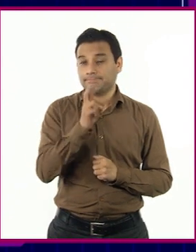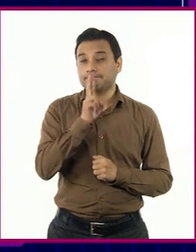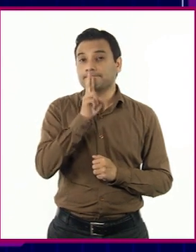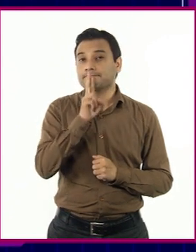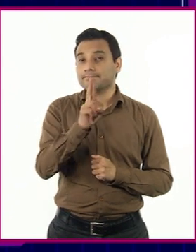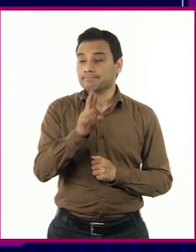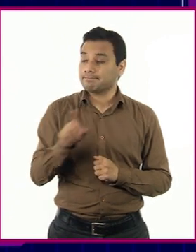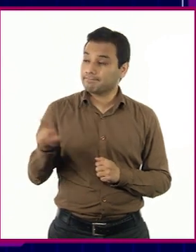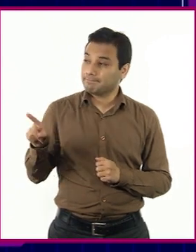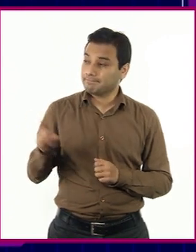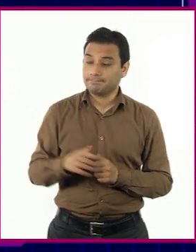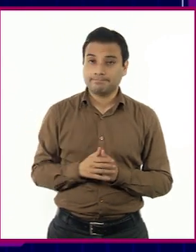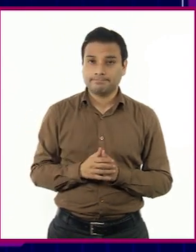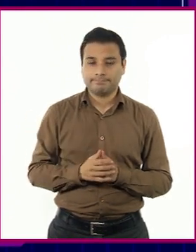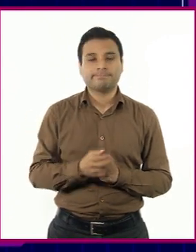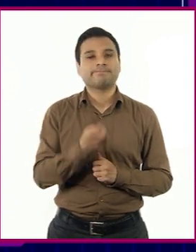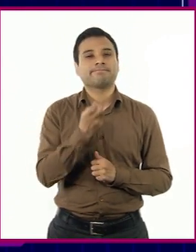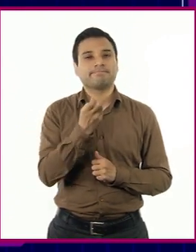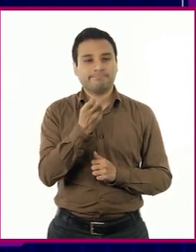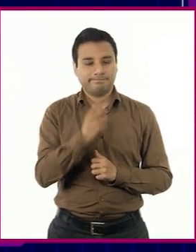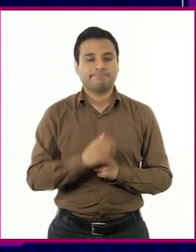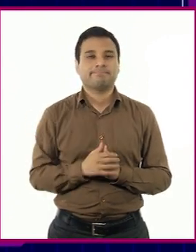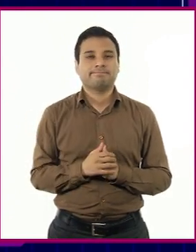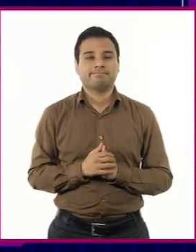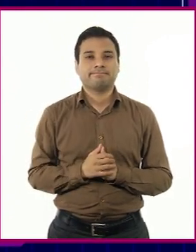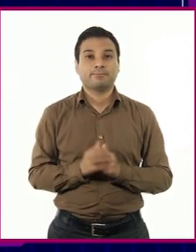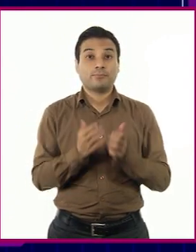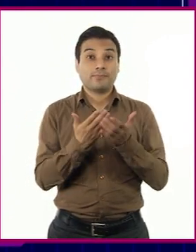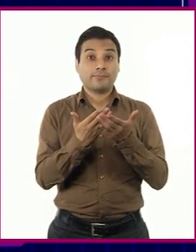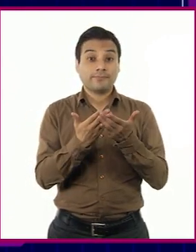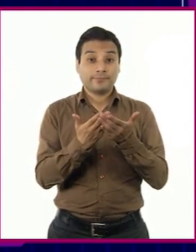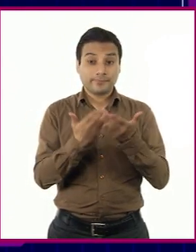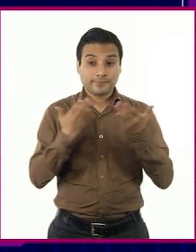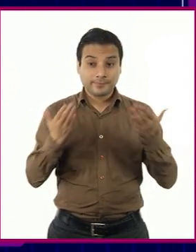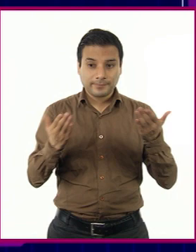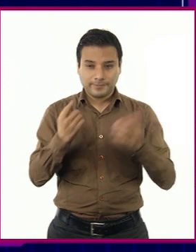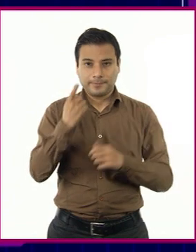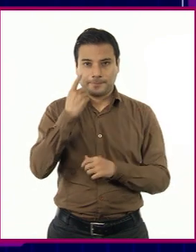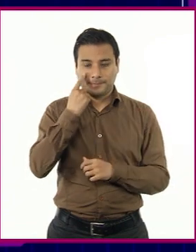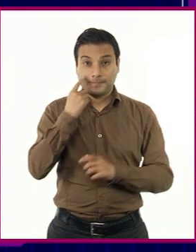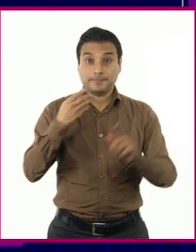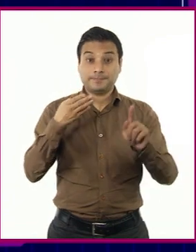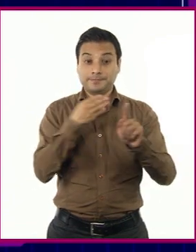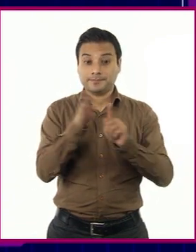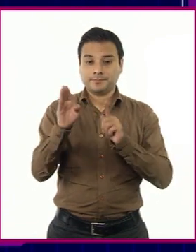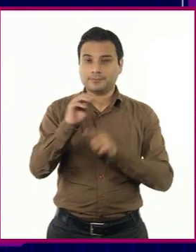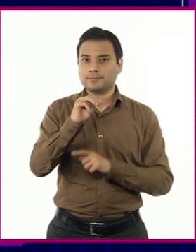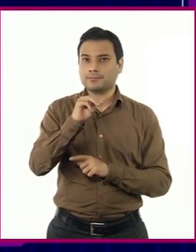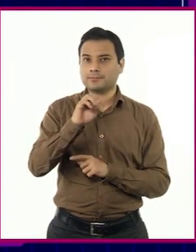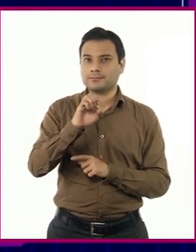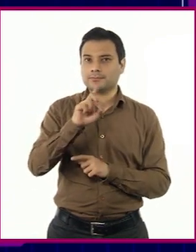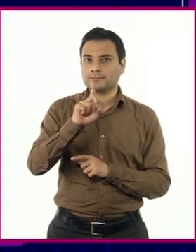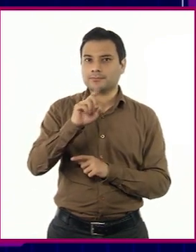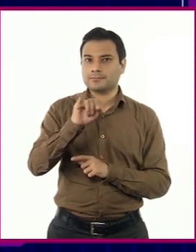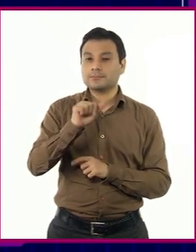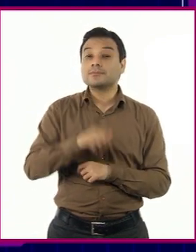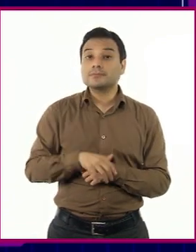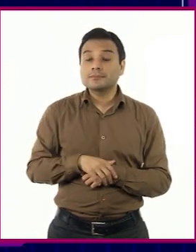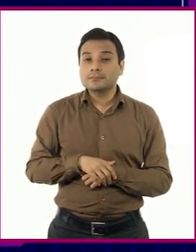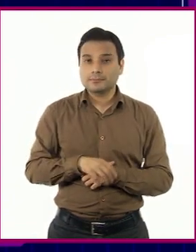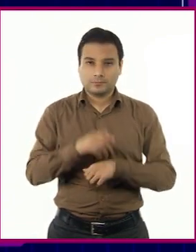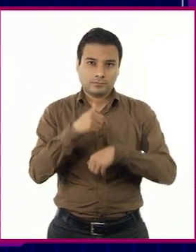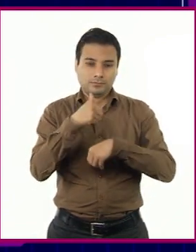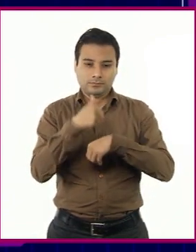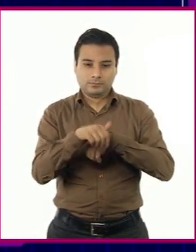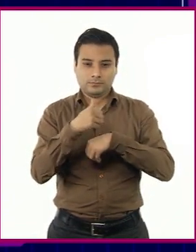2,833,333.33. Así es, Enrique. Ahora, la desviación media es igual a la suma de los valores